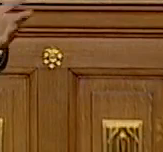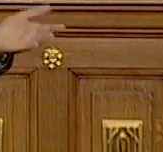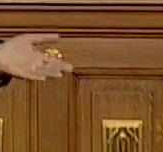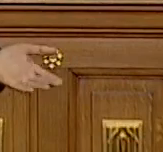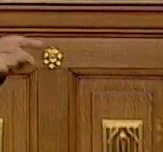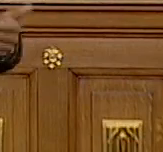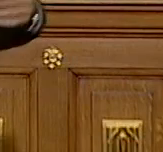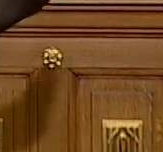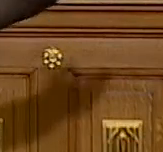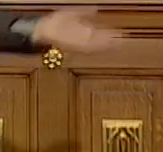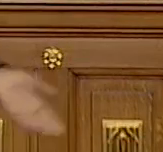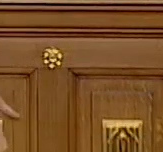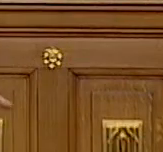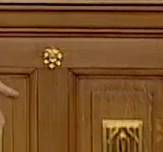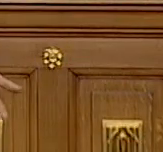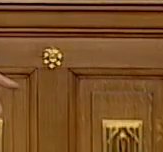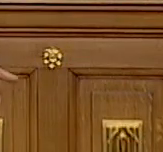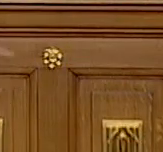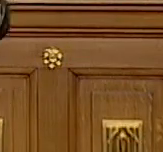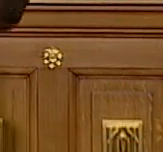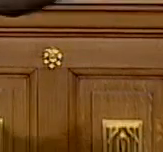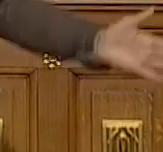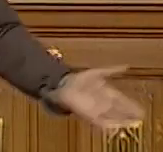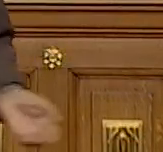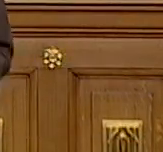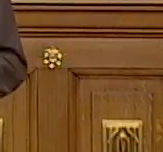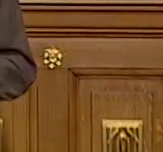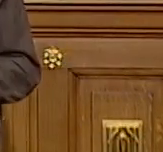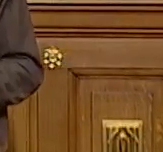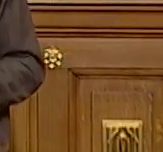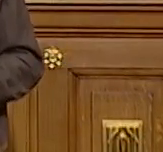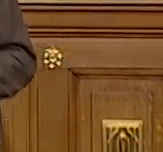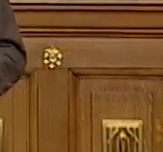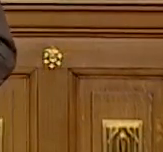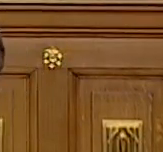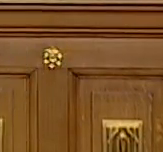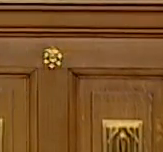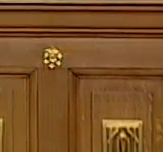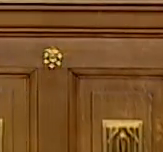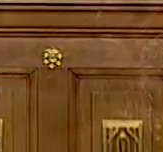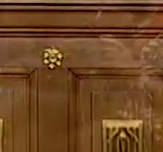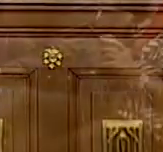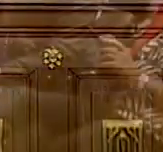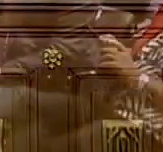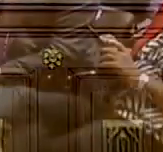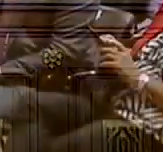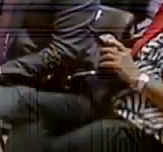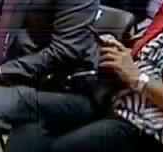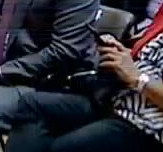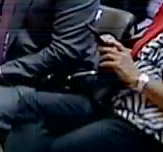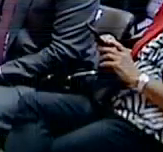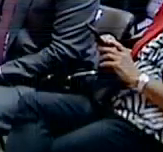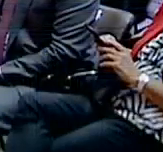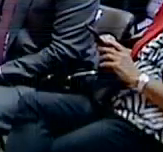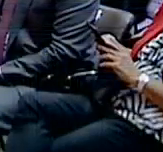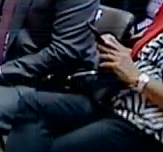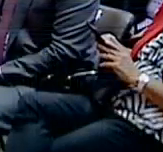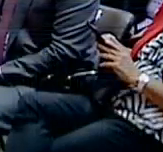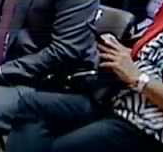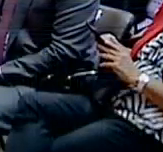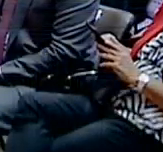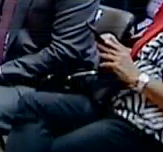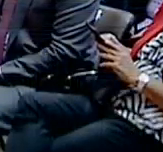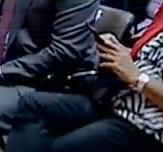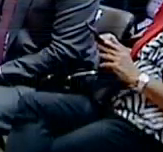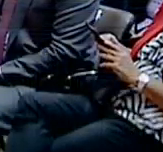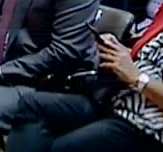Sí, a mí no me, casi no me pagan como constituyente y le voy a dar clase, no. Y le voy a estar dando clase de profesor también.